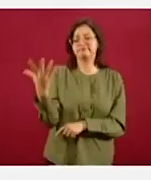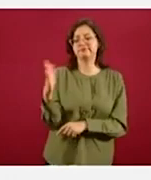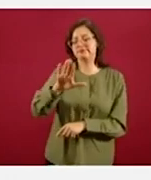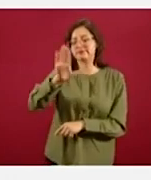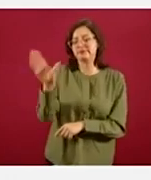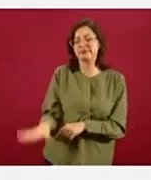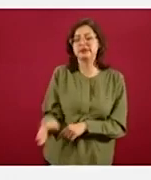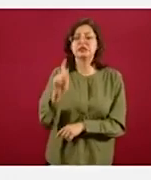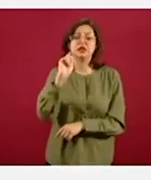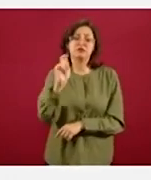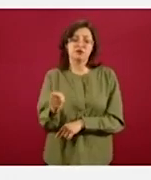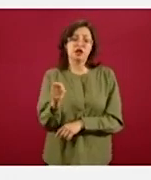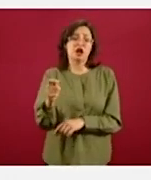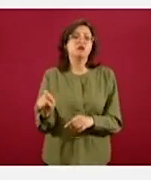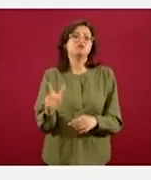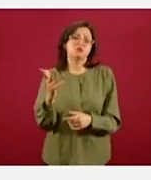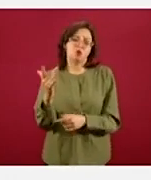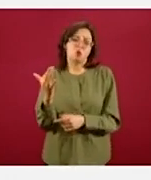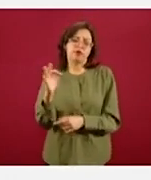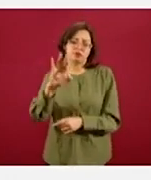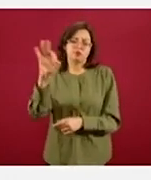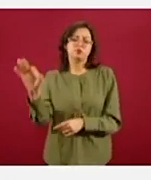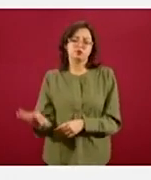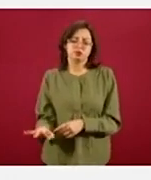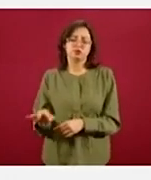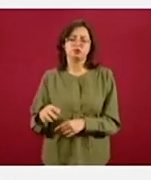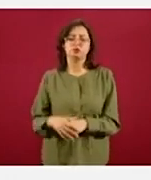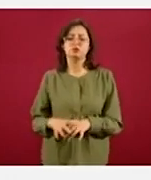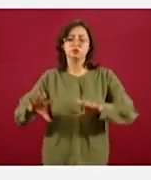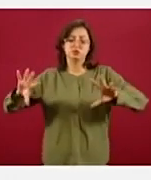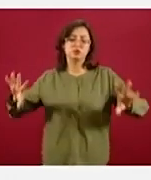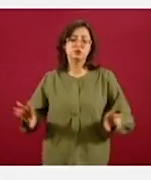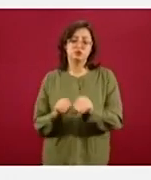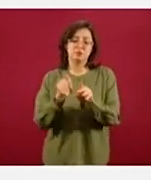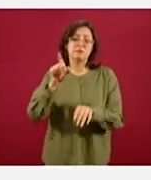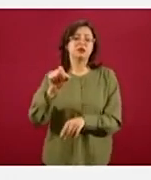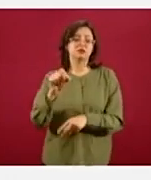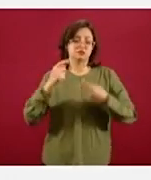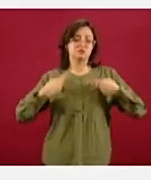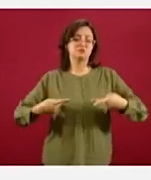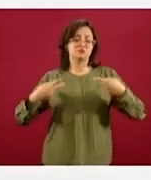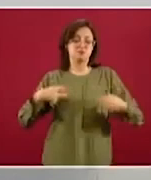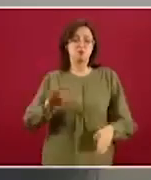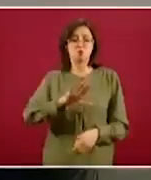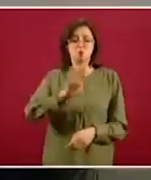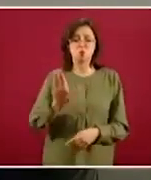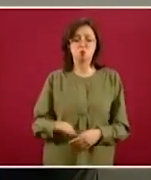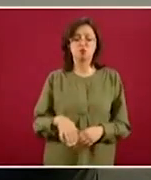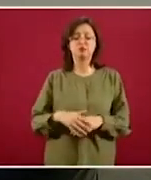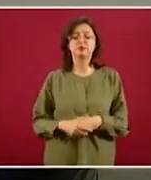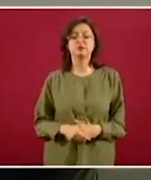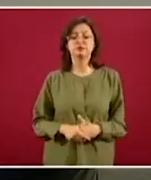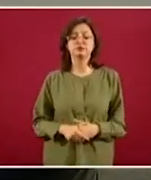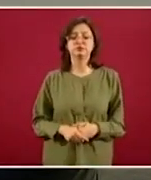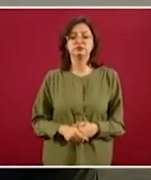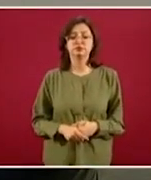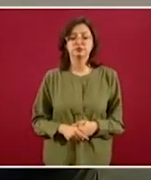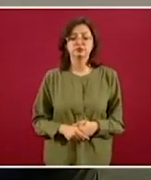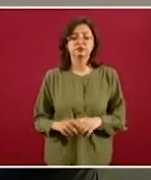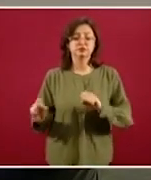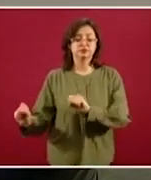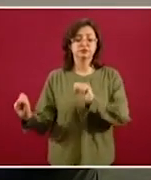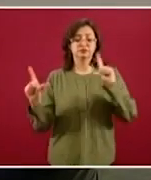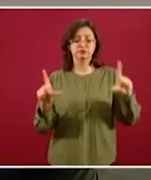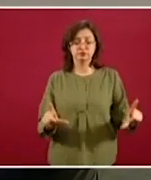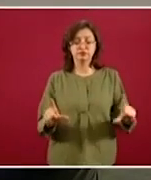la mitad de las defunciones que hemos presentado, que son en total 20, como ya lo comenté. La siguiente, por favor.